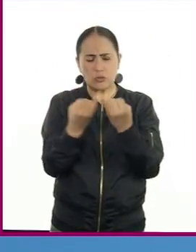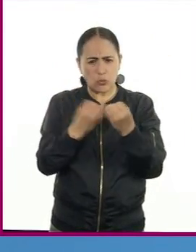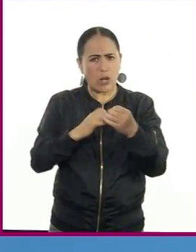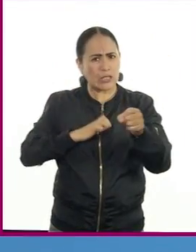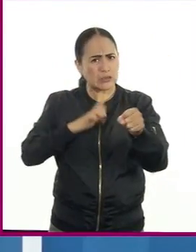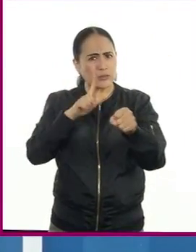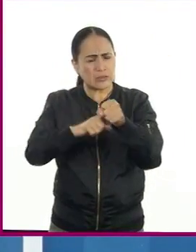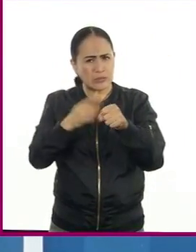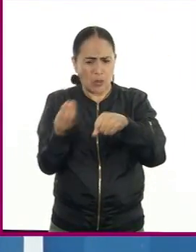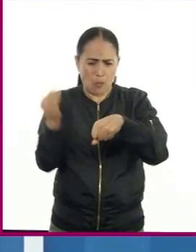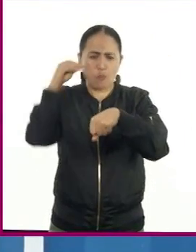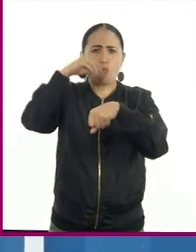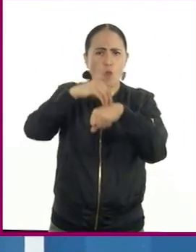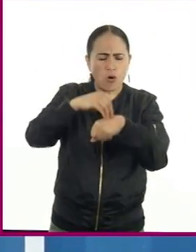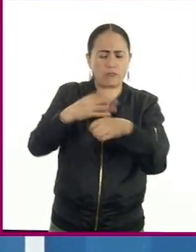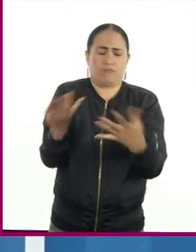especialidad.